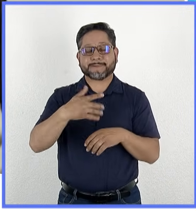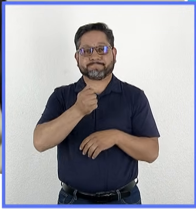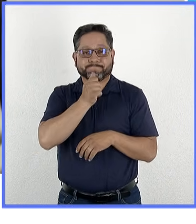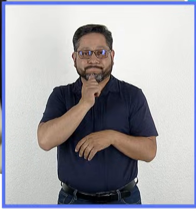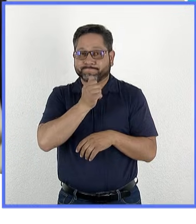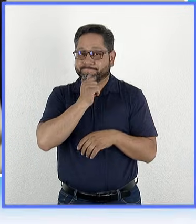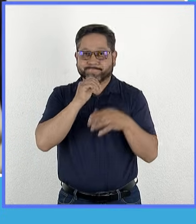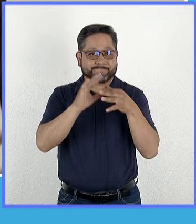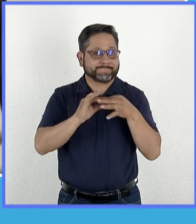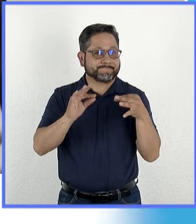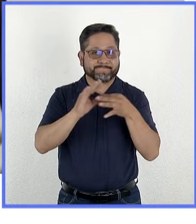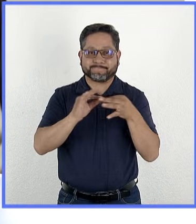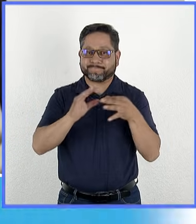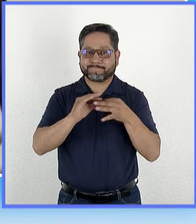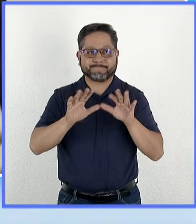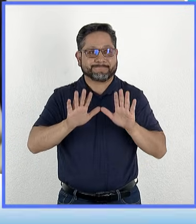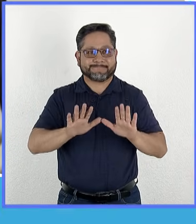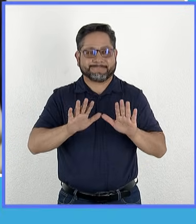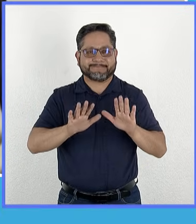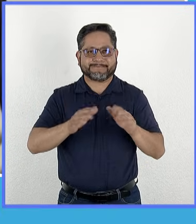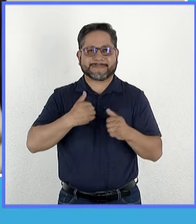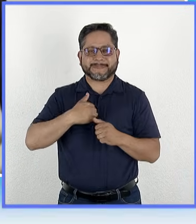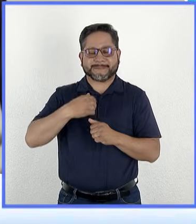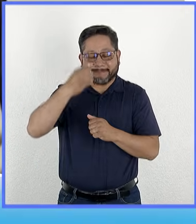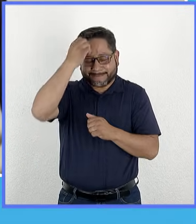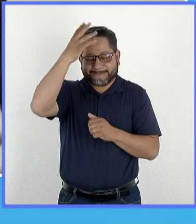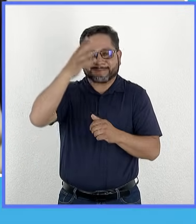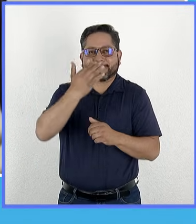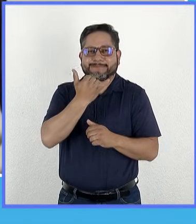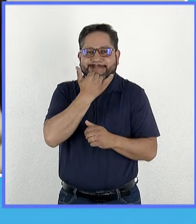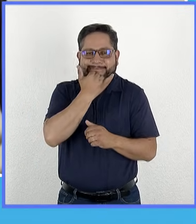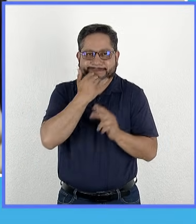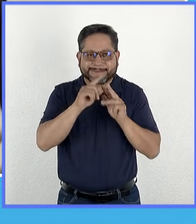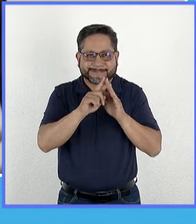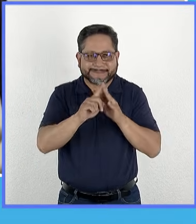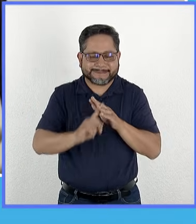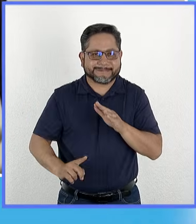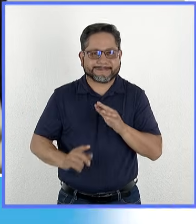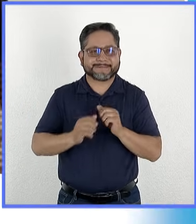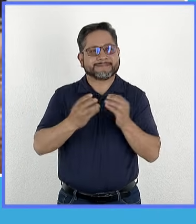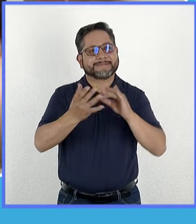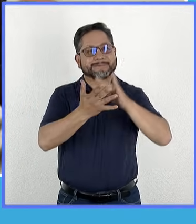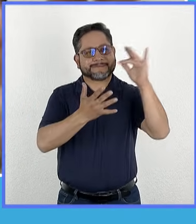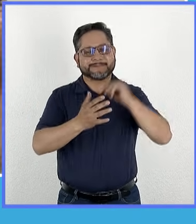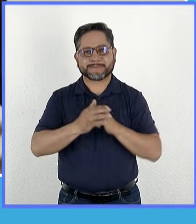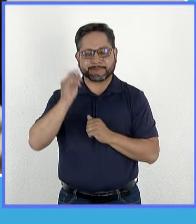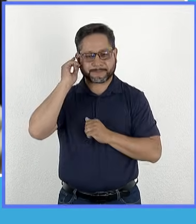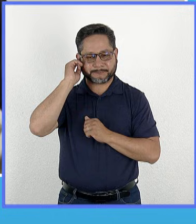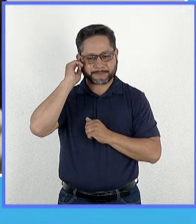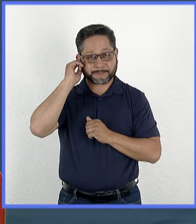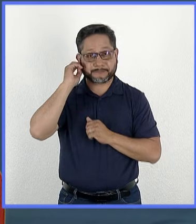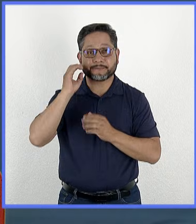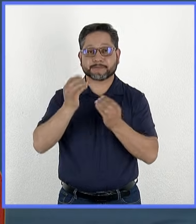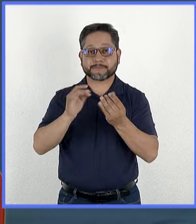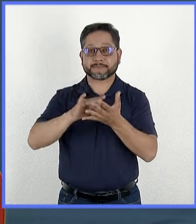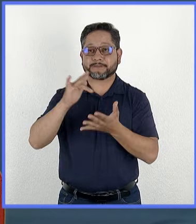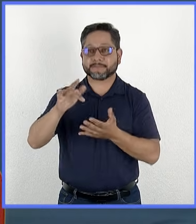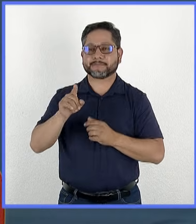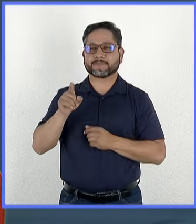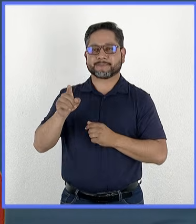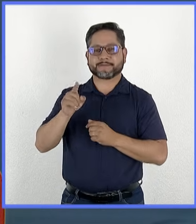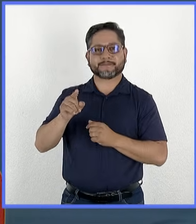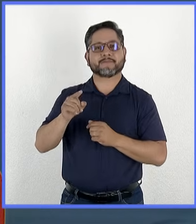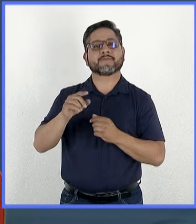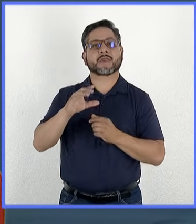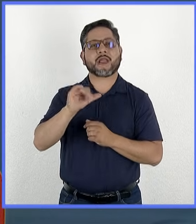el estante. Ya se me olvidó, se me fue la palabra. Muchas gracias, ingeniero. Y también muchas gracias, doctor Rafael Bernardo